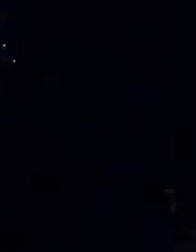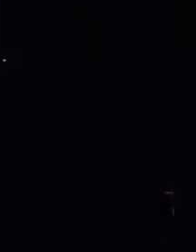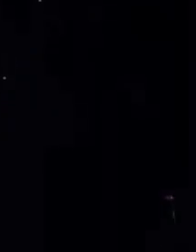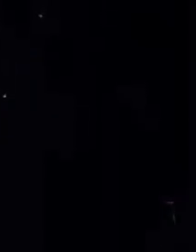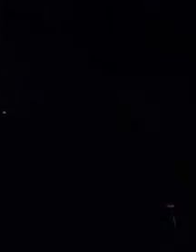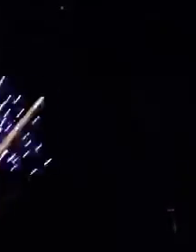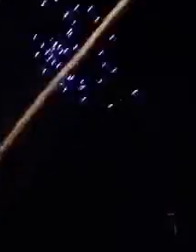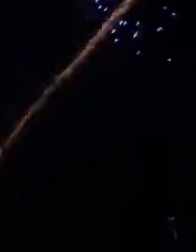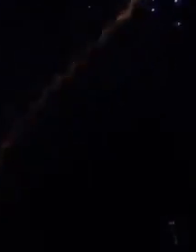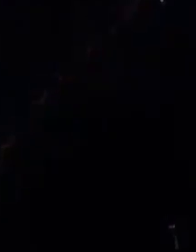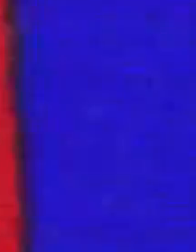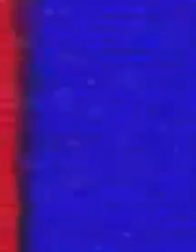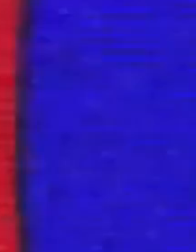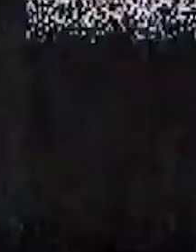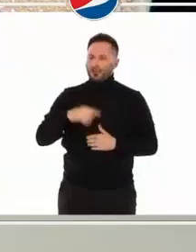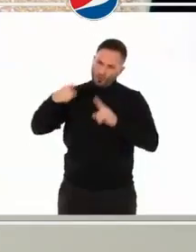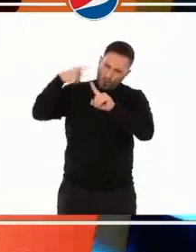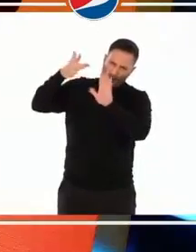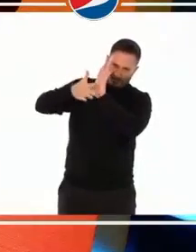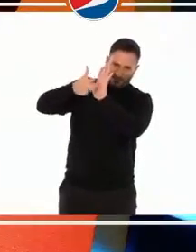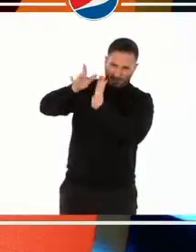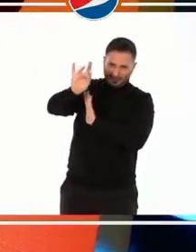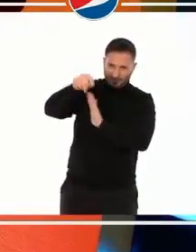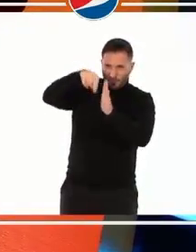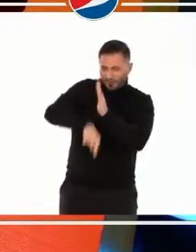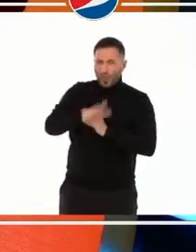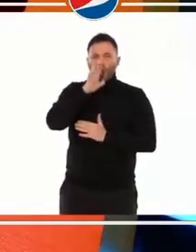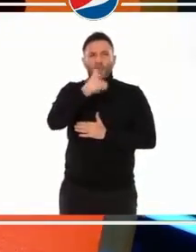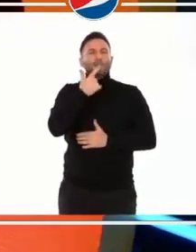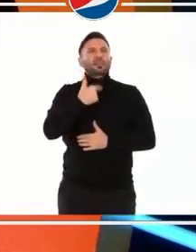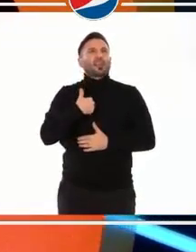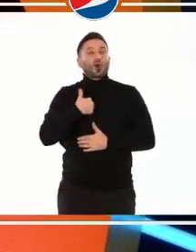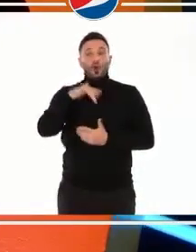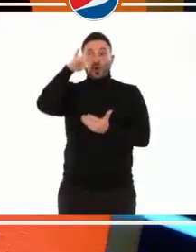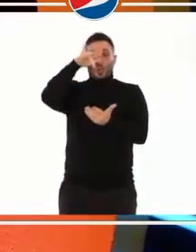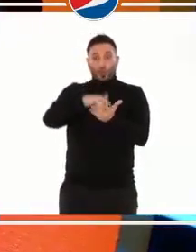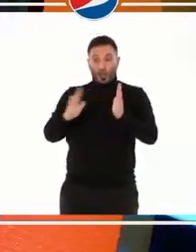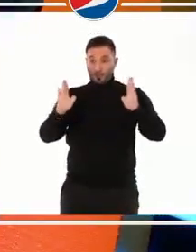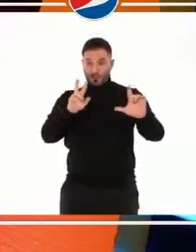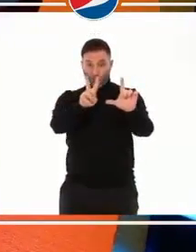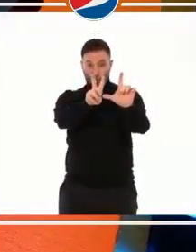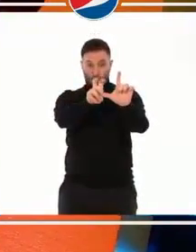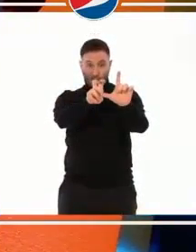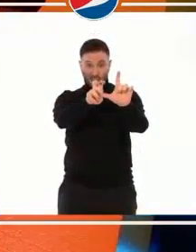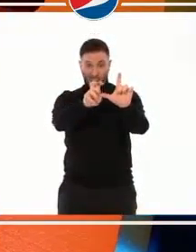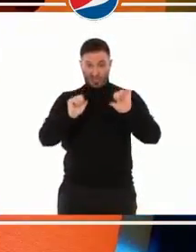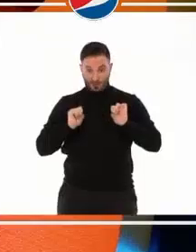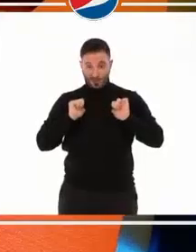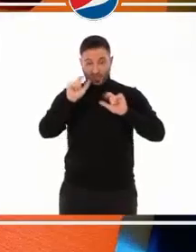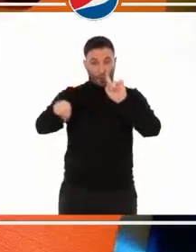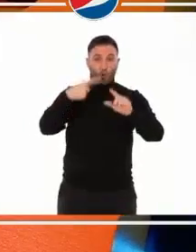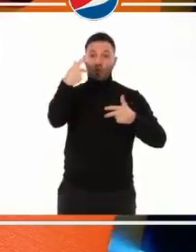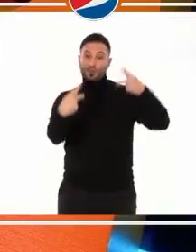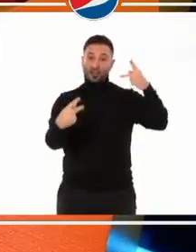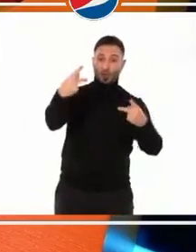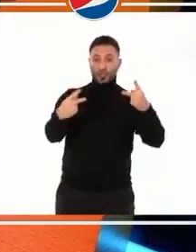¡2022! ¡22! Porque a mí me dijeron, cuando tú estás en Twitch y luego para los TikTok y para las cosas, si